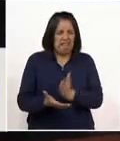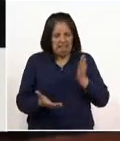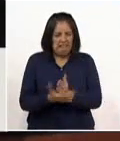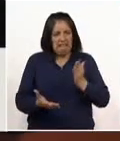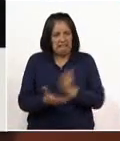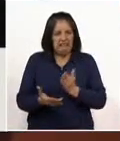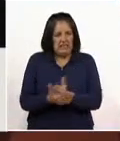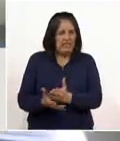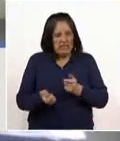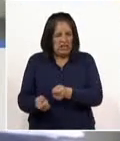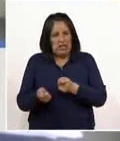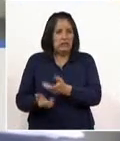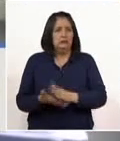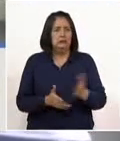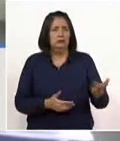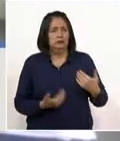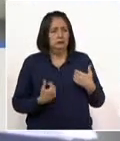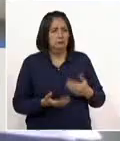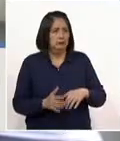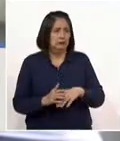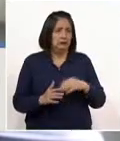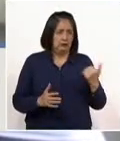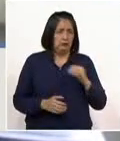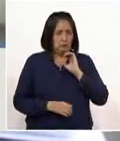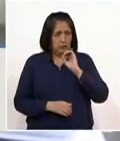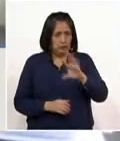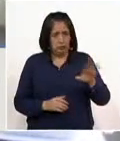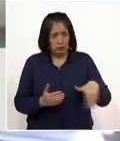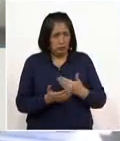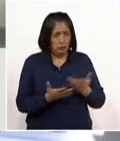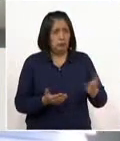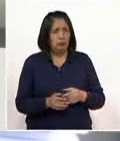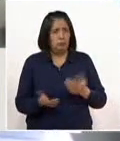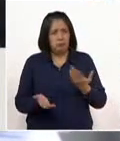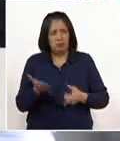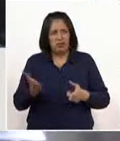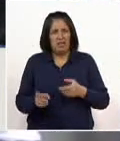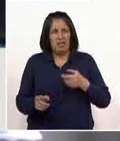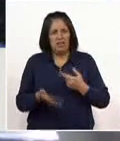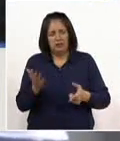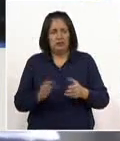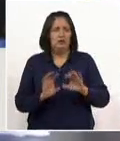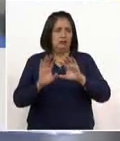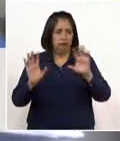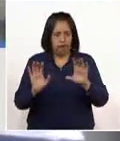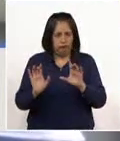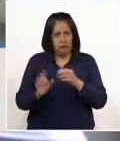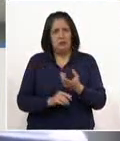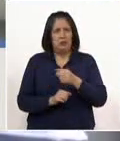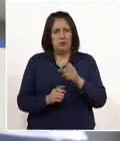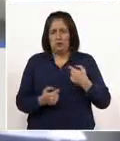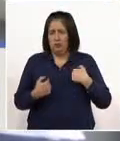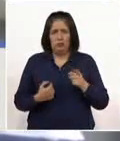y hostigamiento. Me salgo de la institución, como se los he dicho a todos, por el hostigamiento a nivel de los medios de comunicación, se los digo. Nosotros no